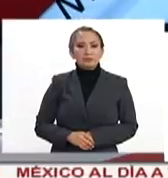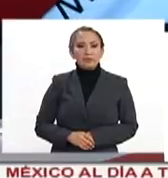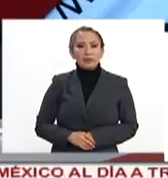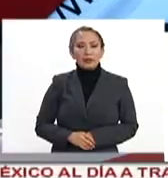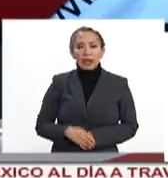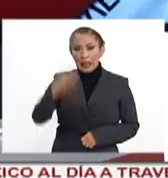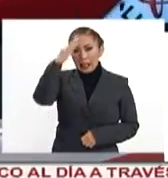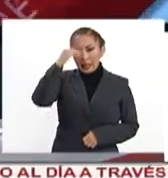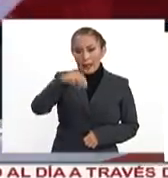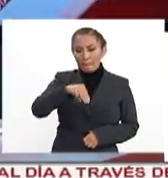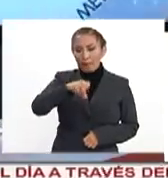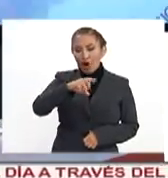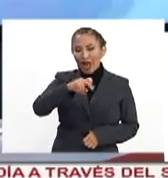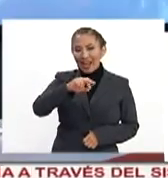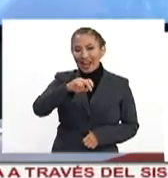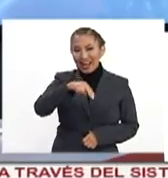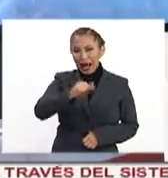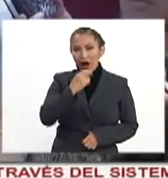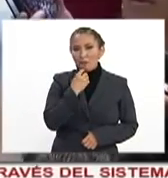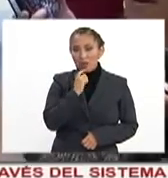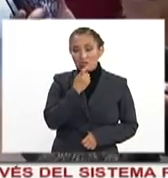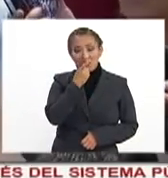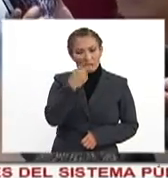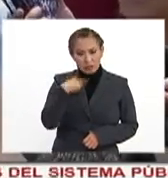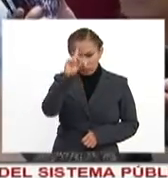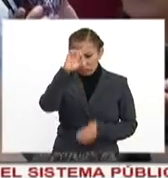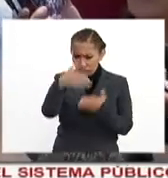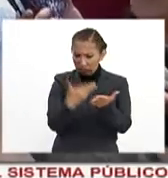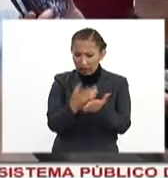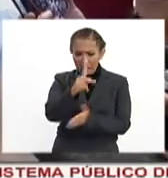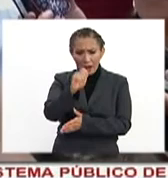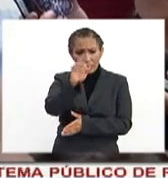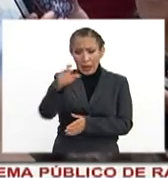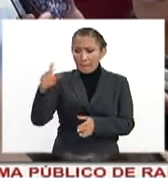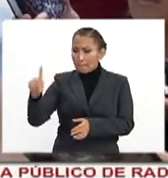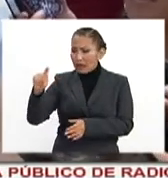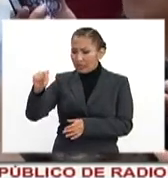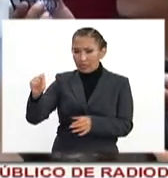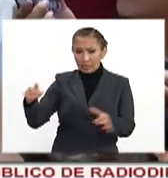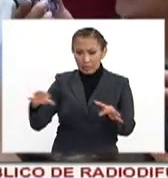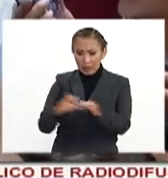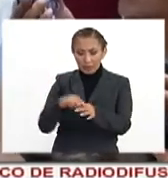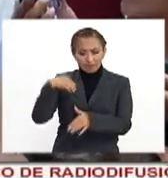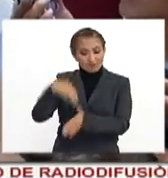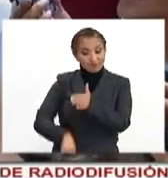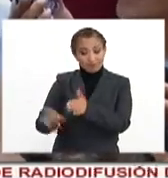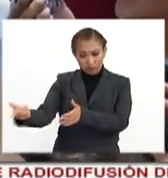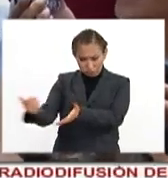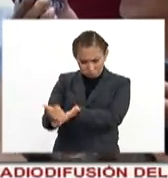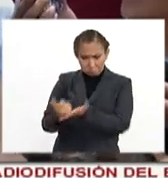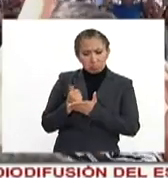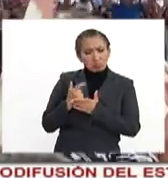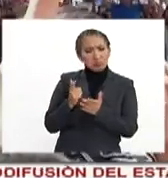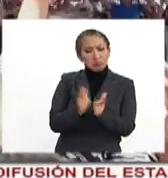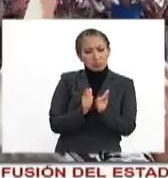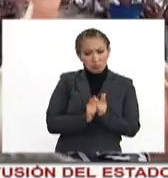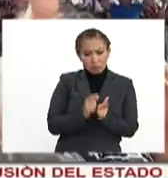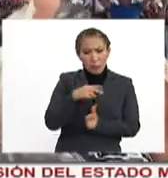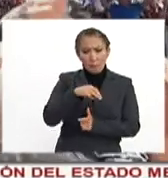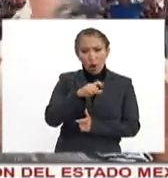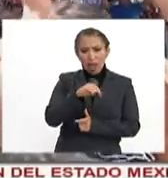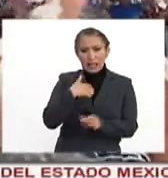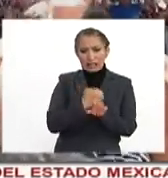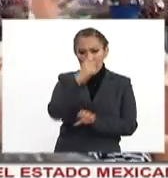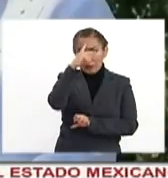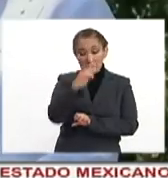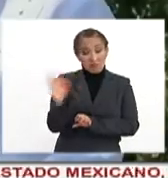El líder de Morena, Andrés Manuel López Obrador, reiteró su propuesta para que el PRD y el PT declinen a favor de su partido, Morena, en el Estado